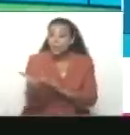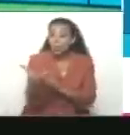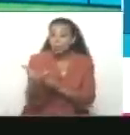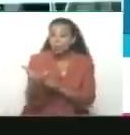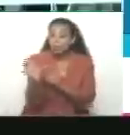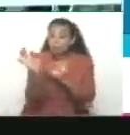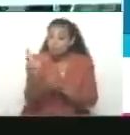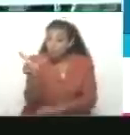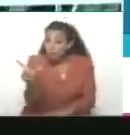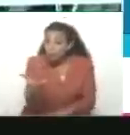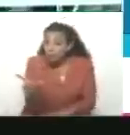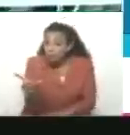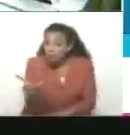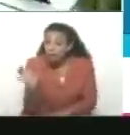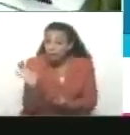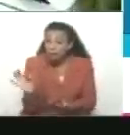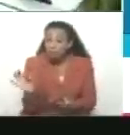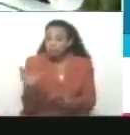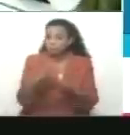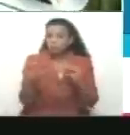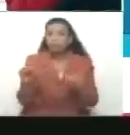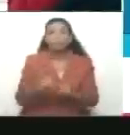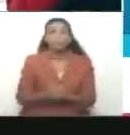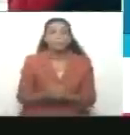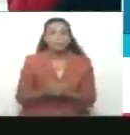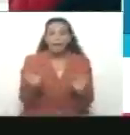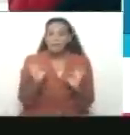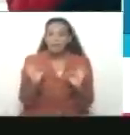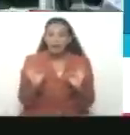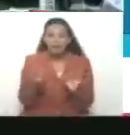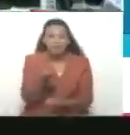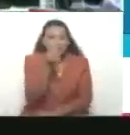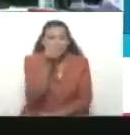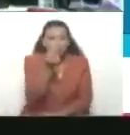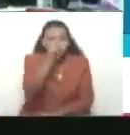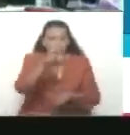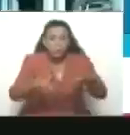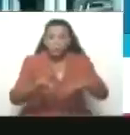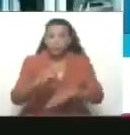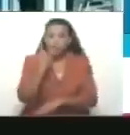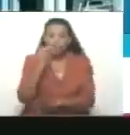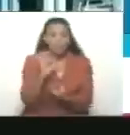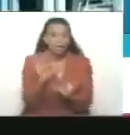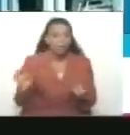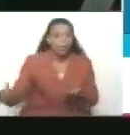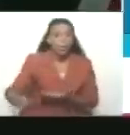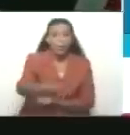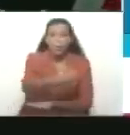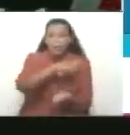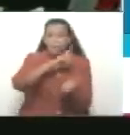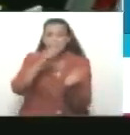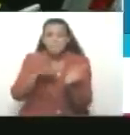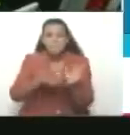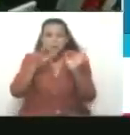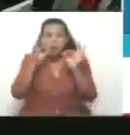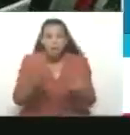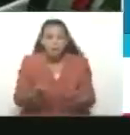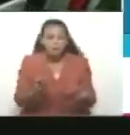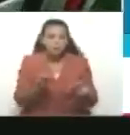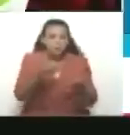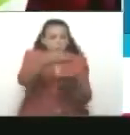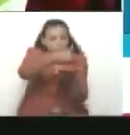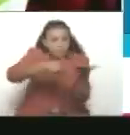pleno en pleno sin que falte nadie y ahí vamos revisando al pelo al